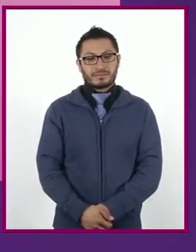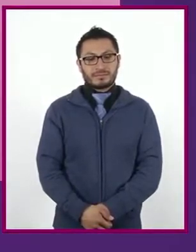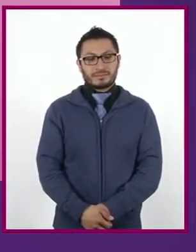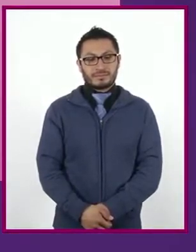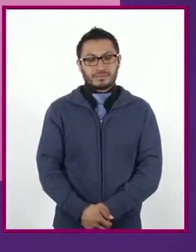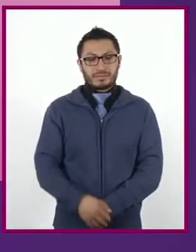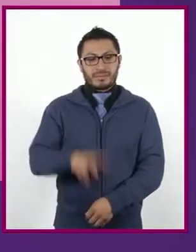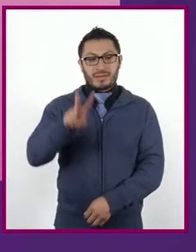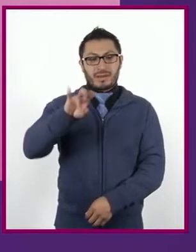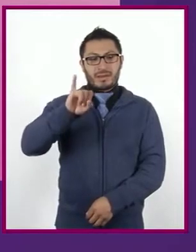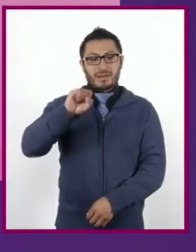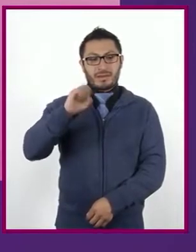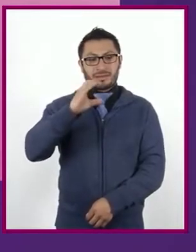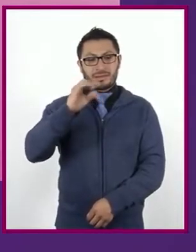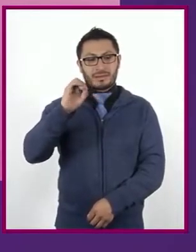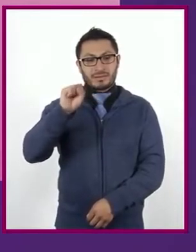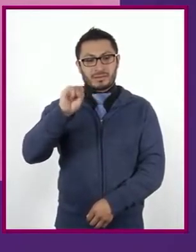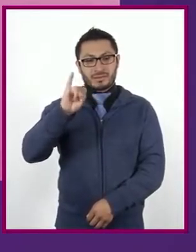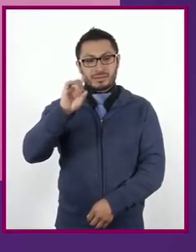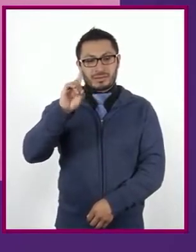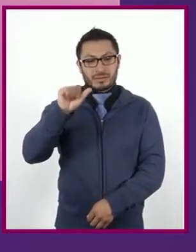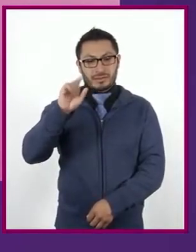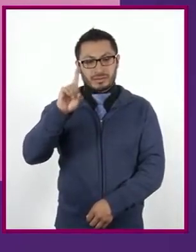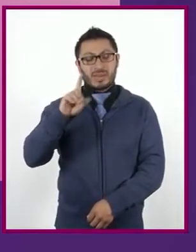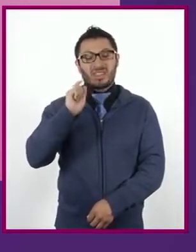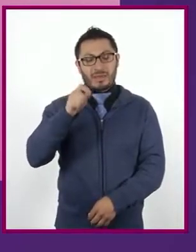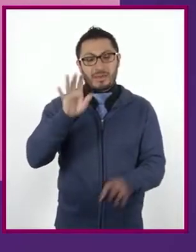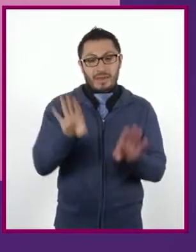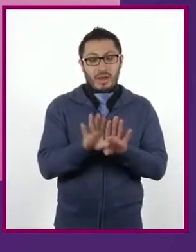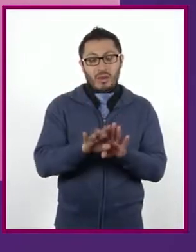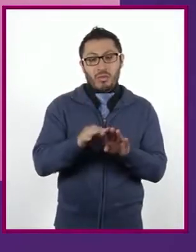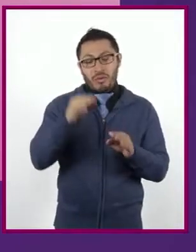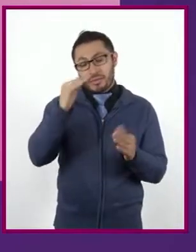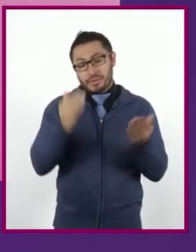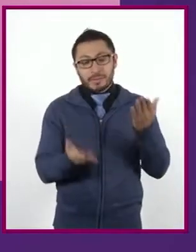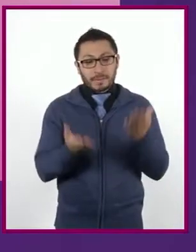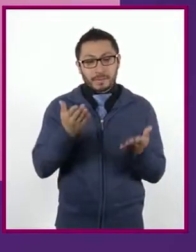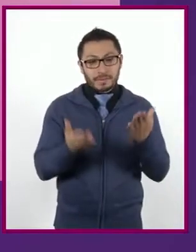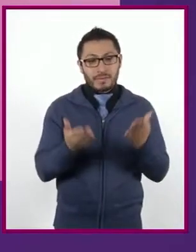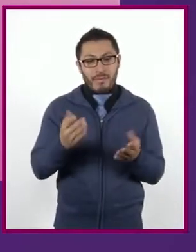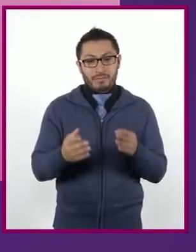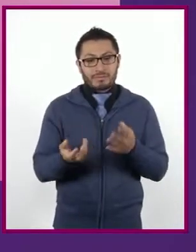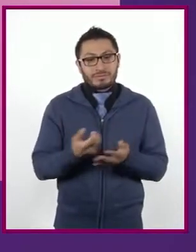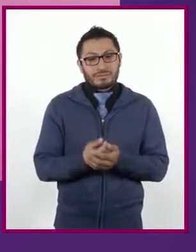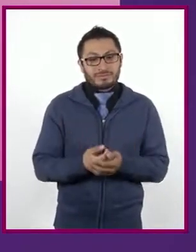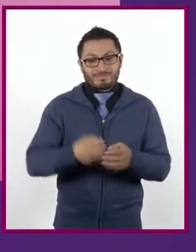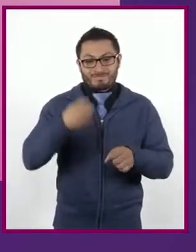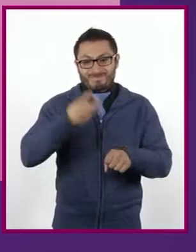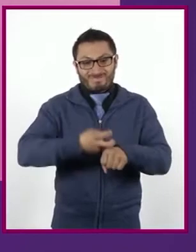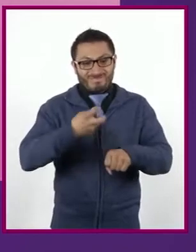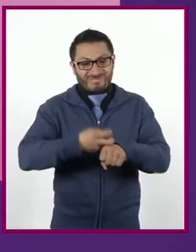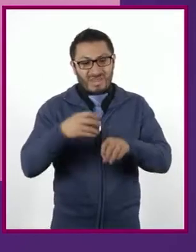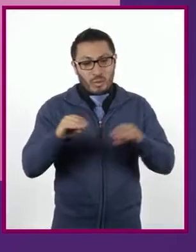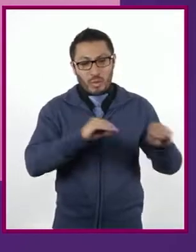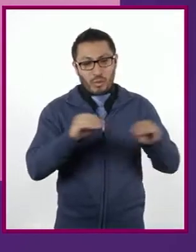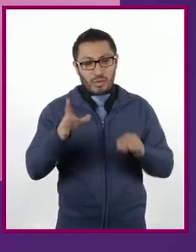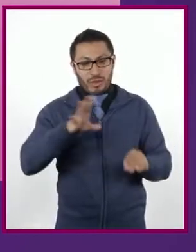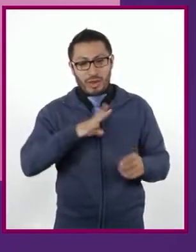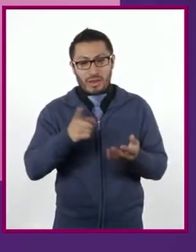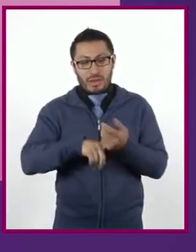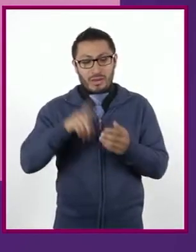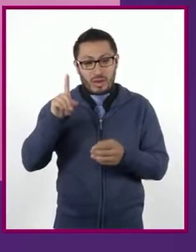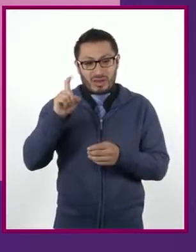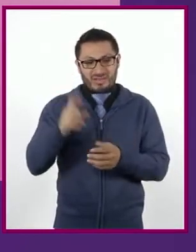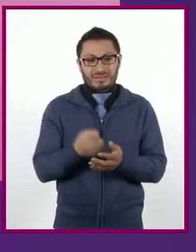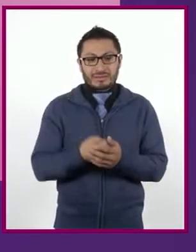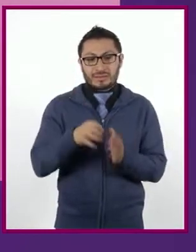La viscosidad es la medida de la resistencia al movimiento que presenta un fluido. Un